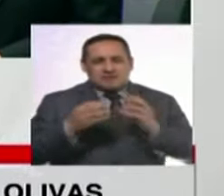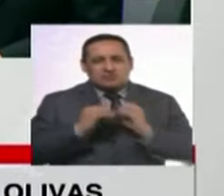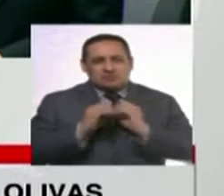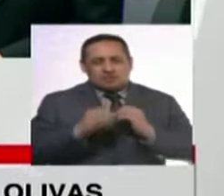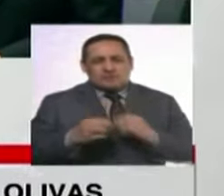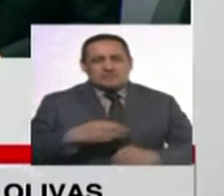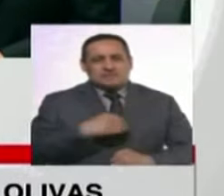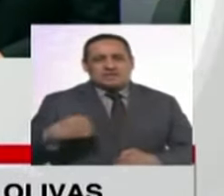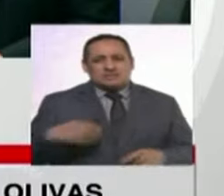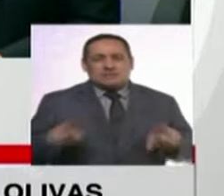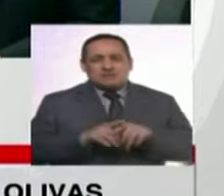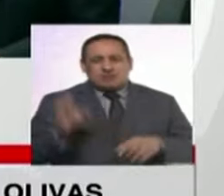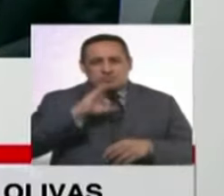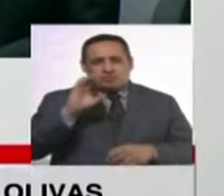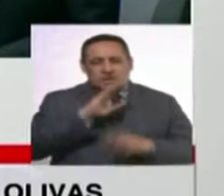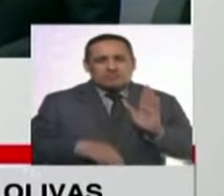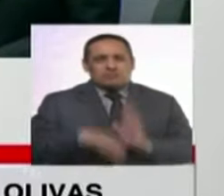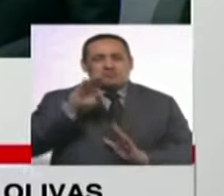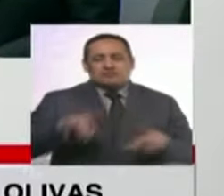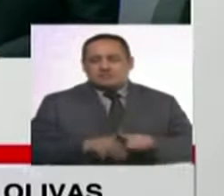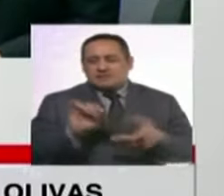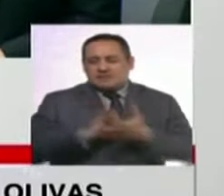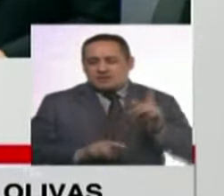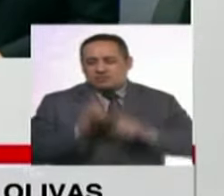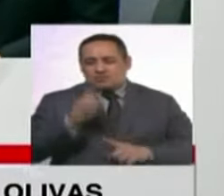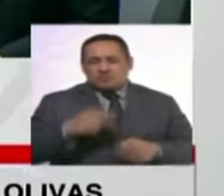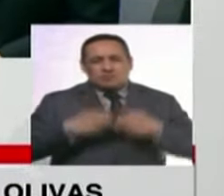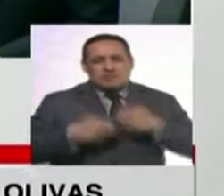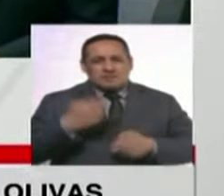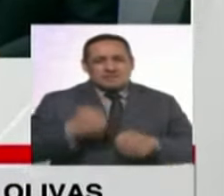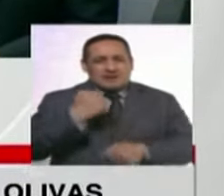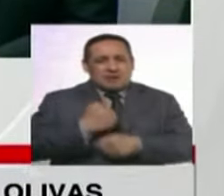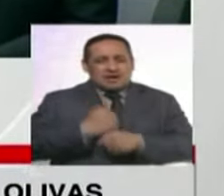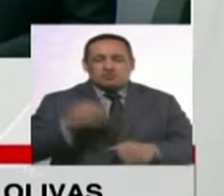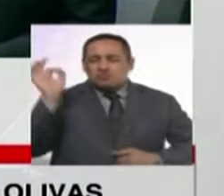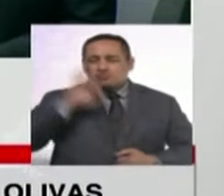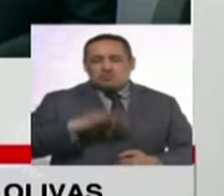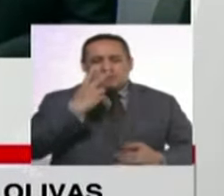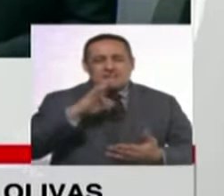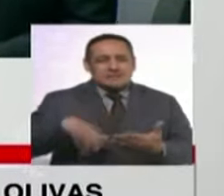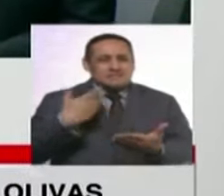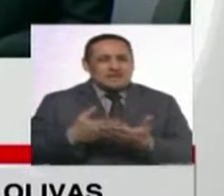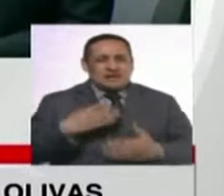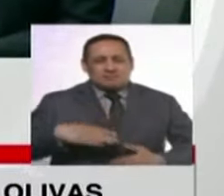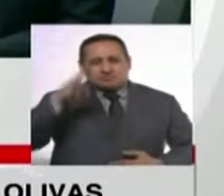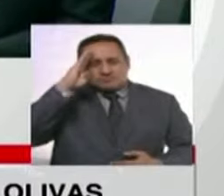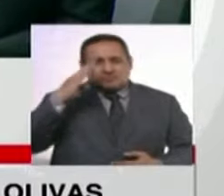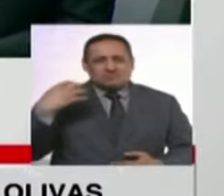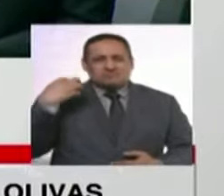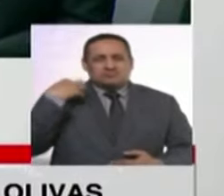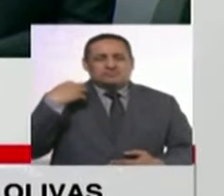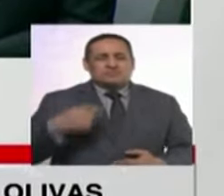para conseguir un ascenso mientras que lo que se matan abajo trabajando Nunca van a llegar a ser generales